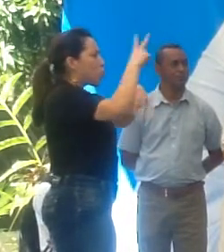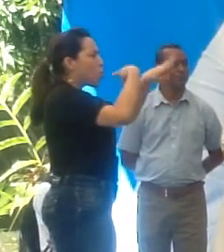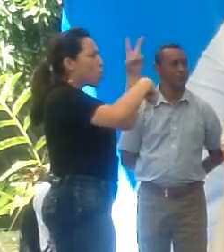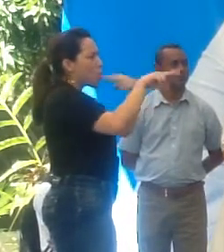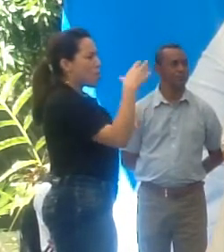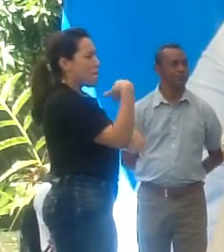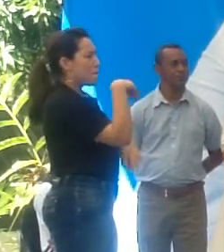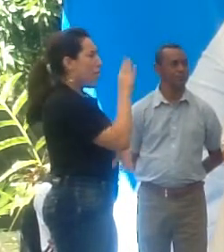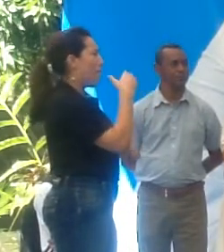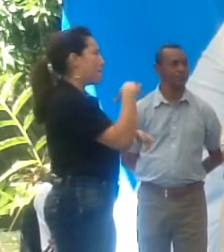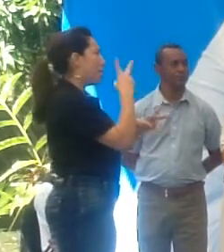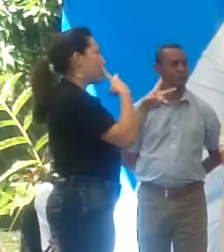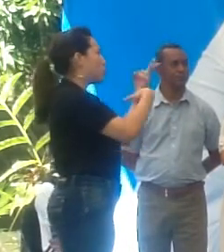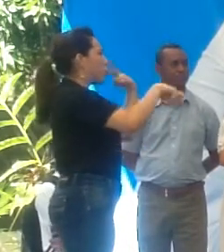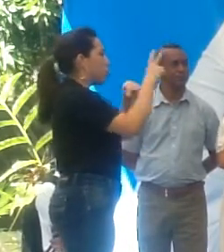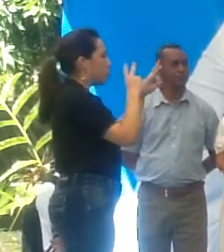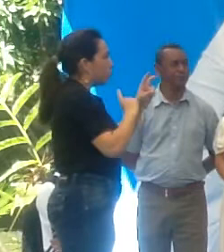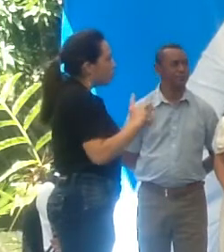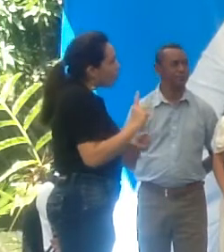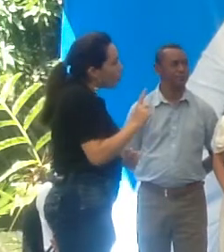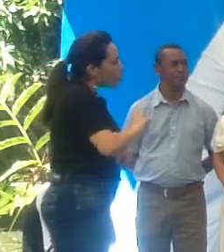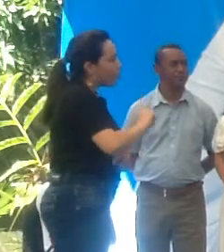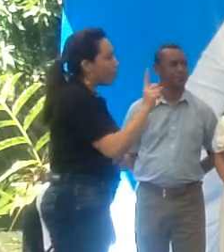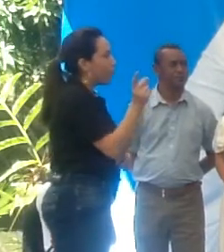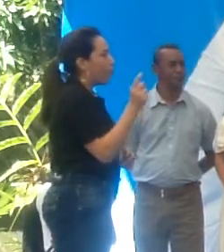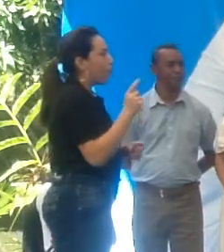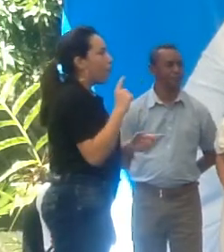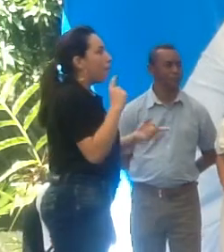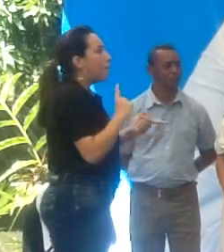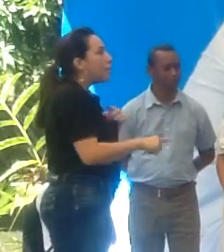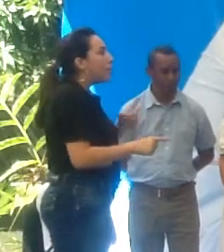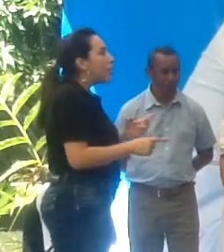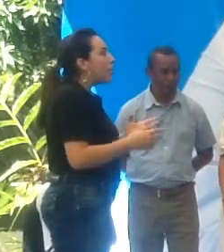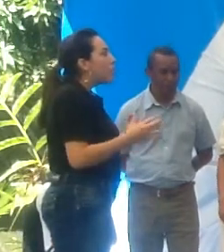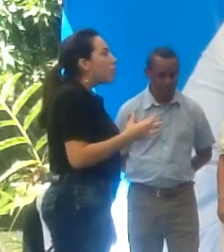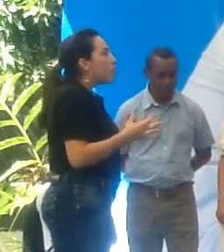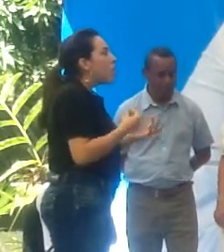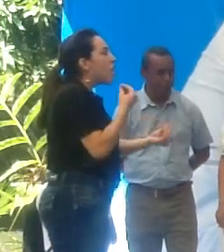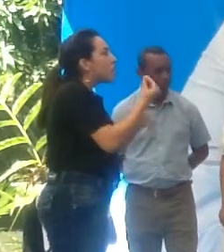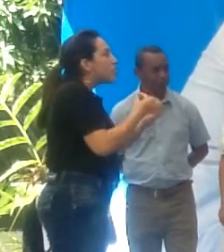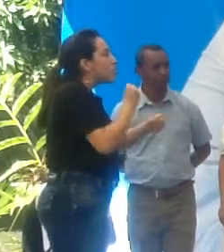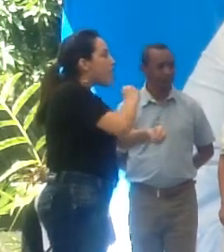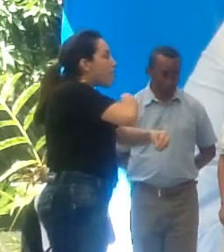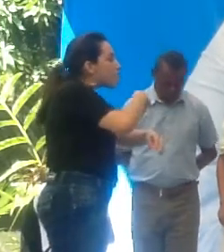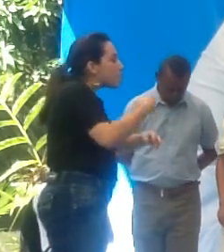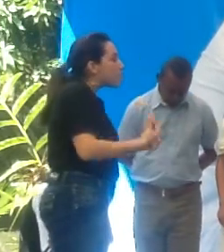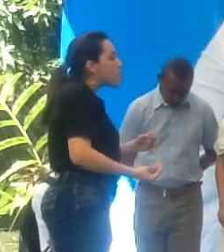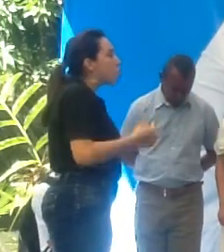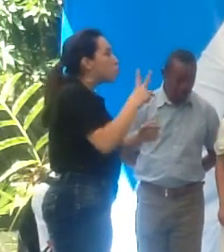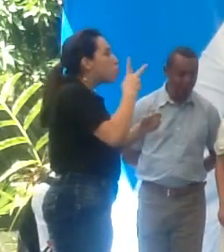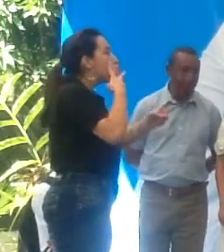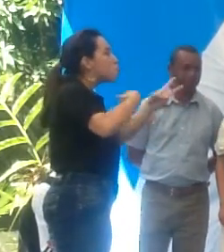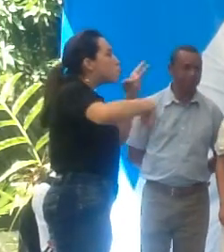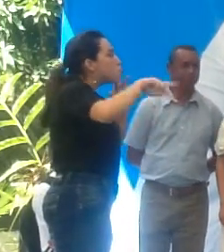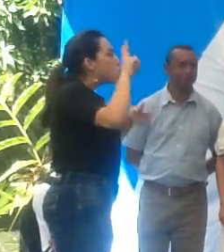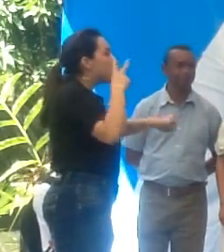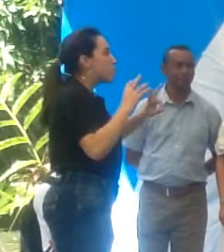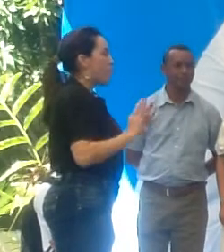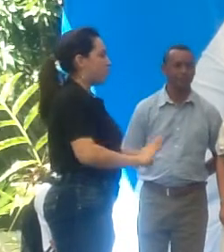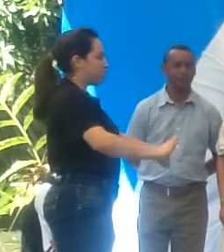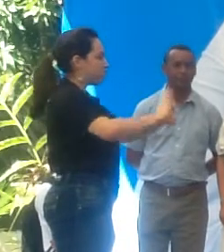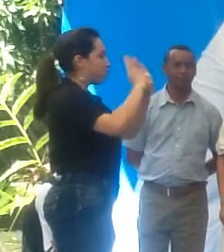Pero tenemos que entrar a generar las condiciones para que tengamos un turismo de talla nacional e internacional.